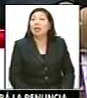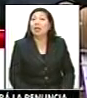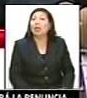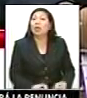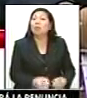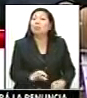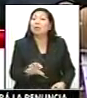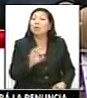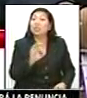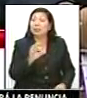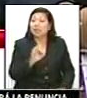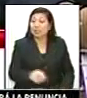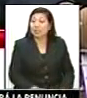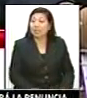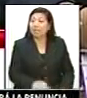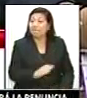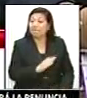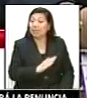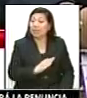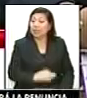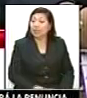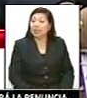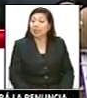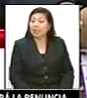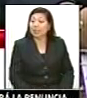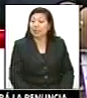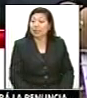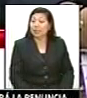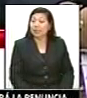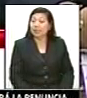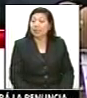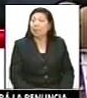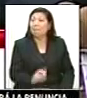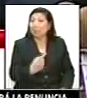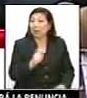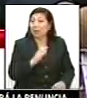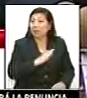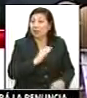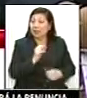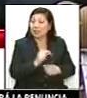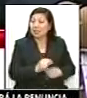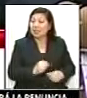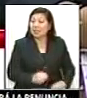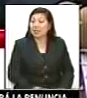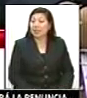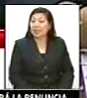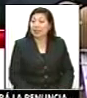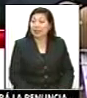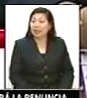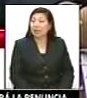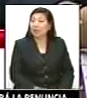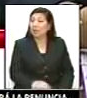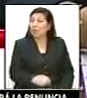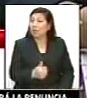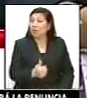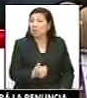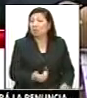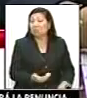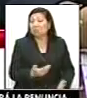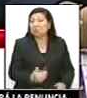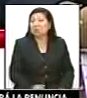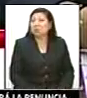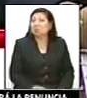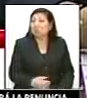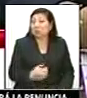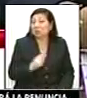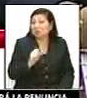eligen a los fiscales, cómo que eligen los fiscales supremos al fiscal de la Nación. La otra vía, de repente, hubiera